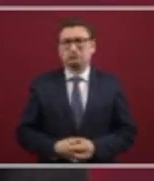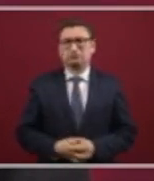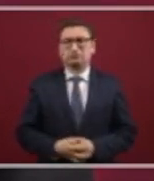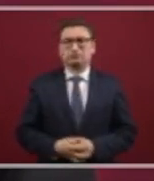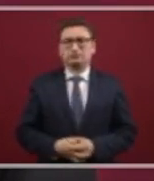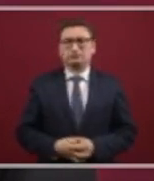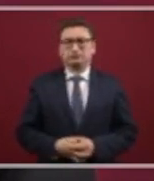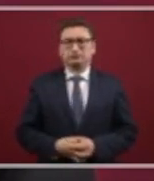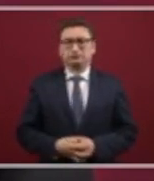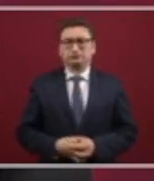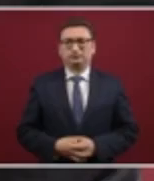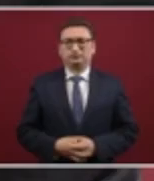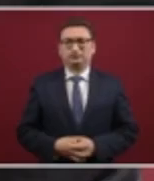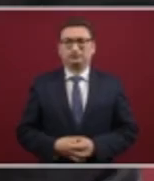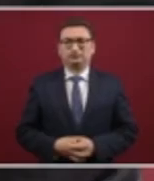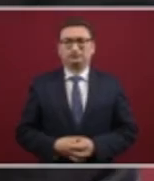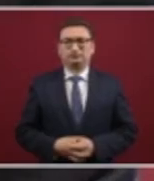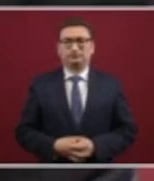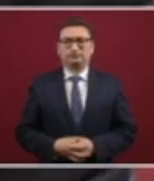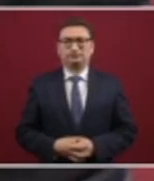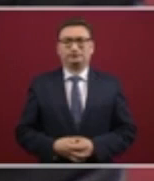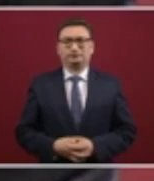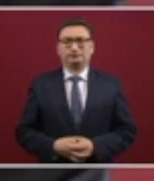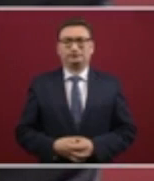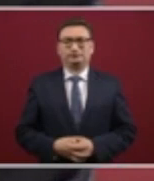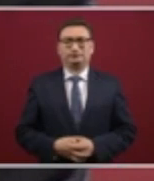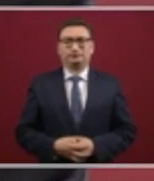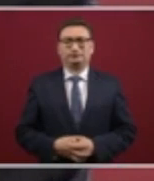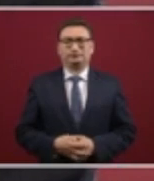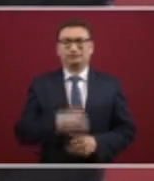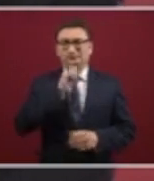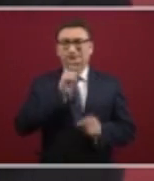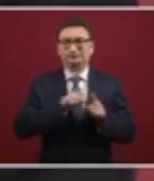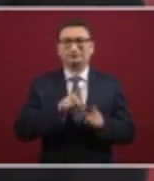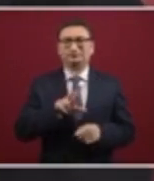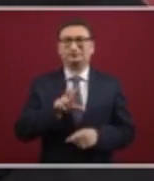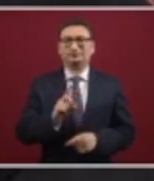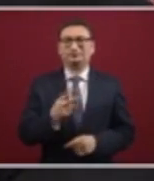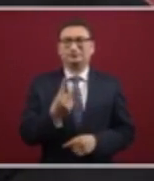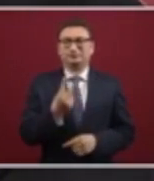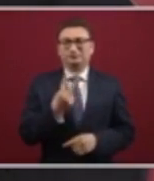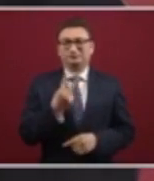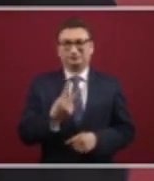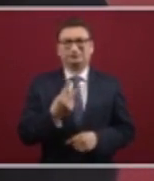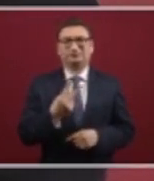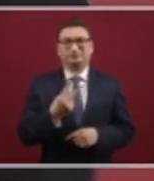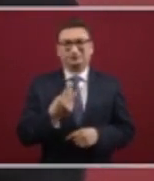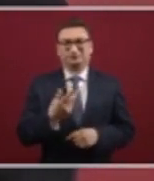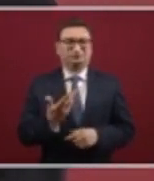y también en las 32